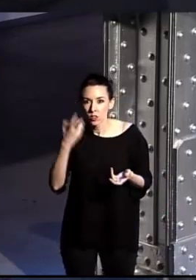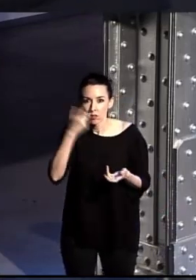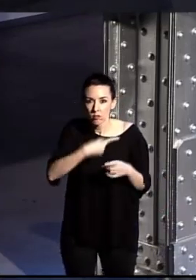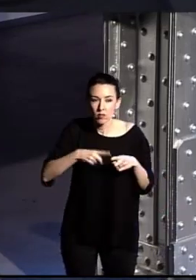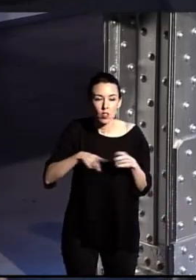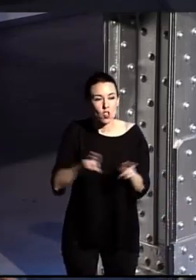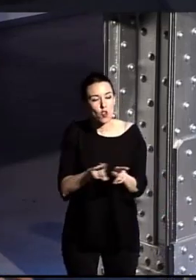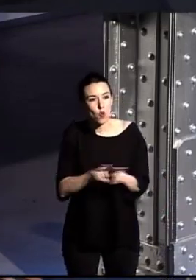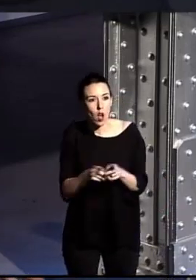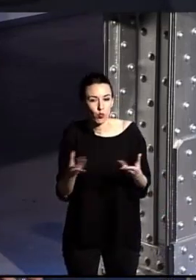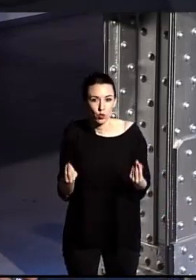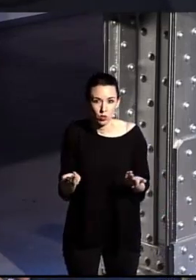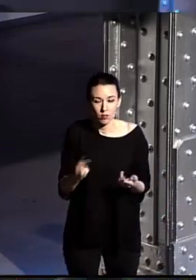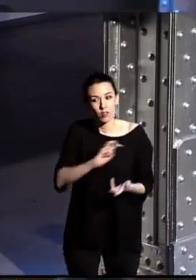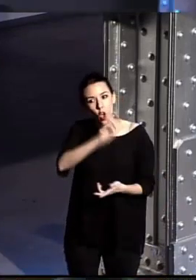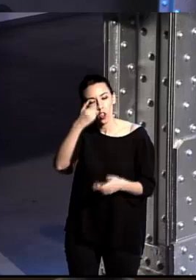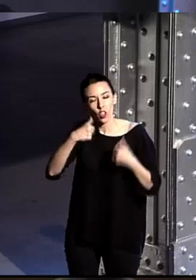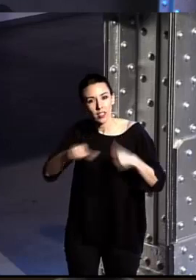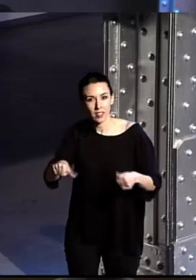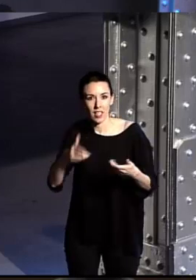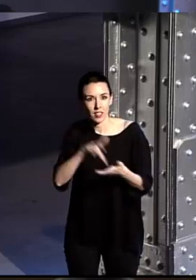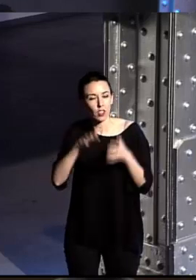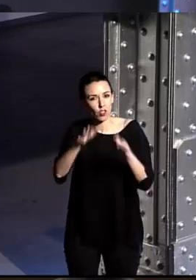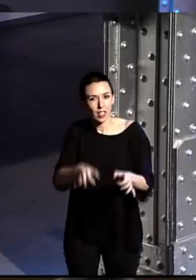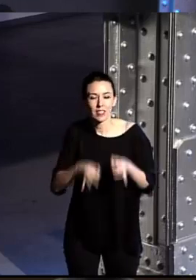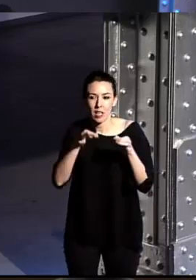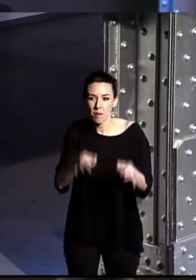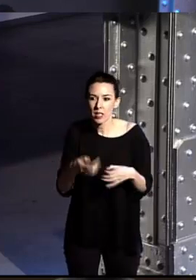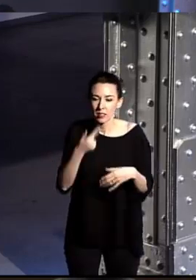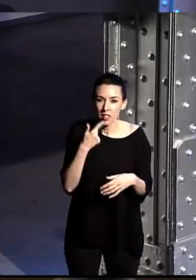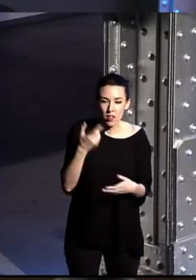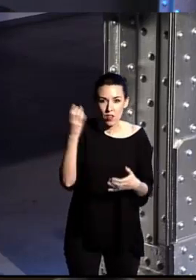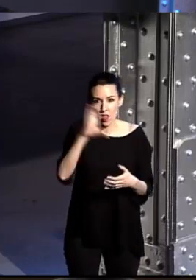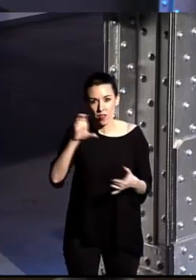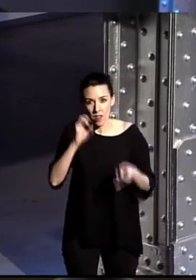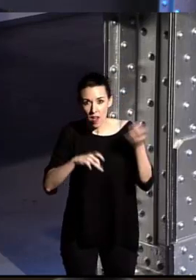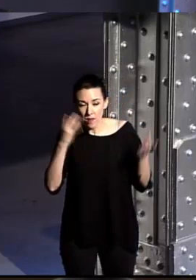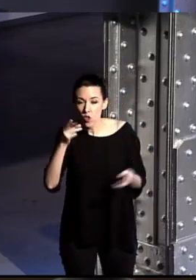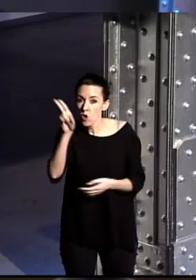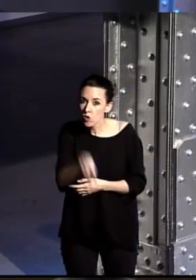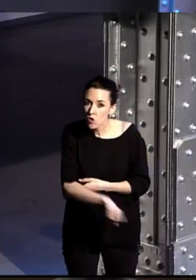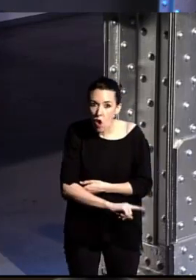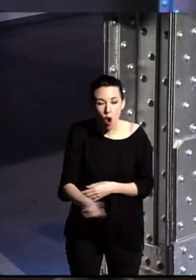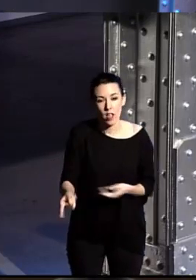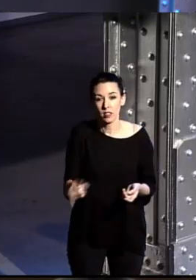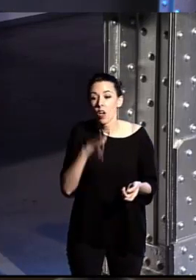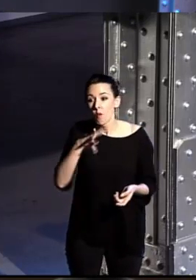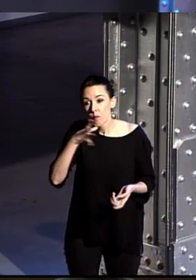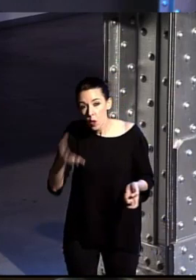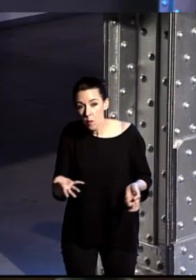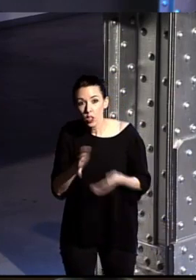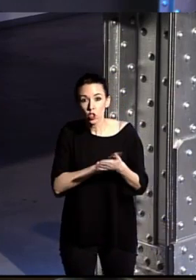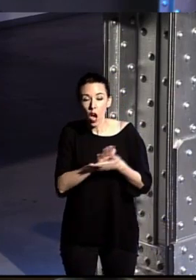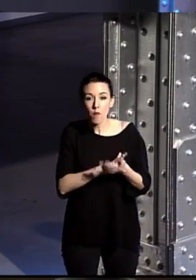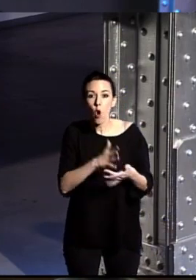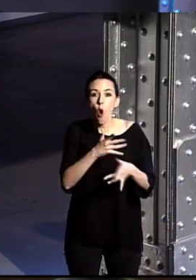como muy... Es que esa es otra de las etiquetas que se le ha puesto siempre de Pegada al ciencia suelo. ficción. Sí. Y no es Claro, ciencia pero por ficción. eso hablo